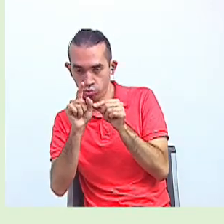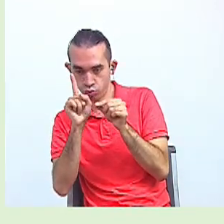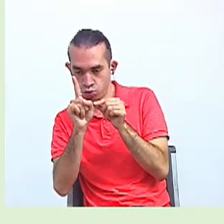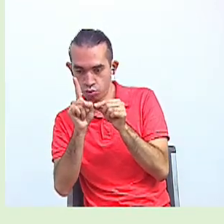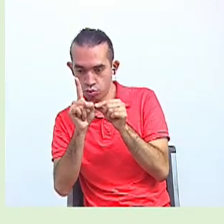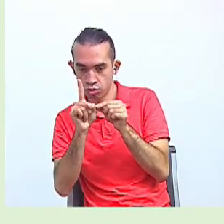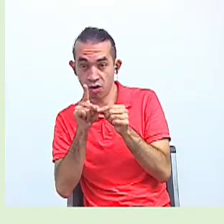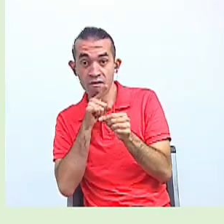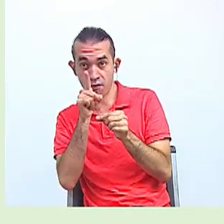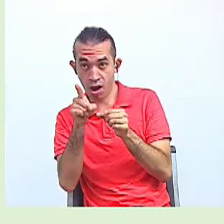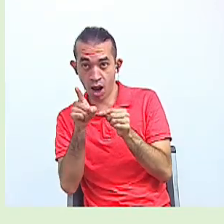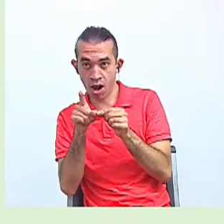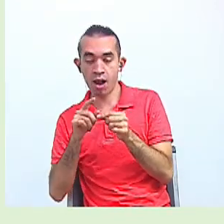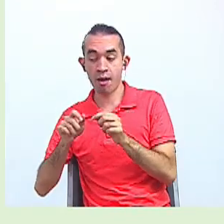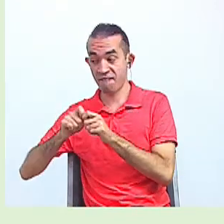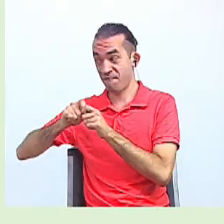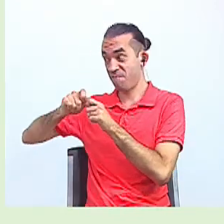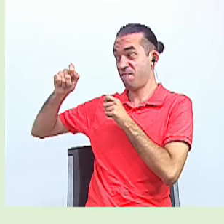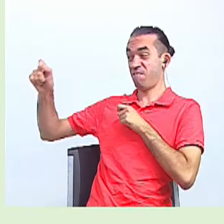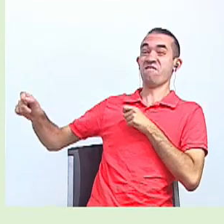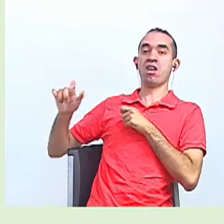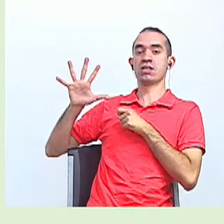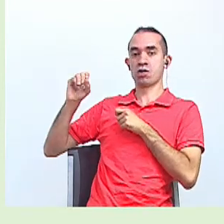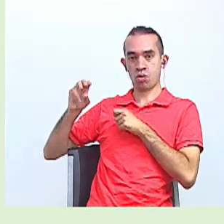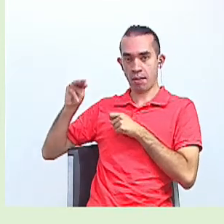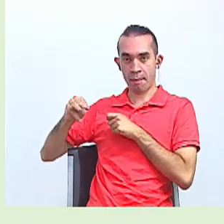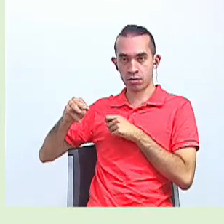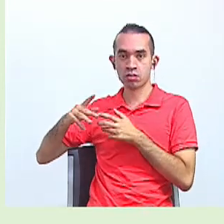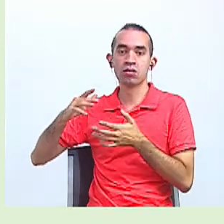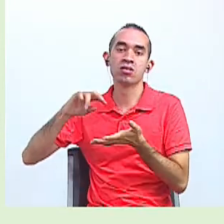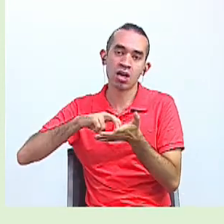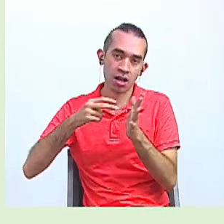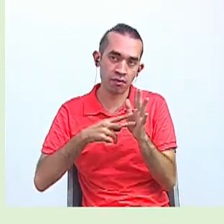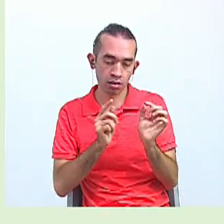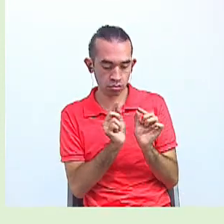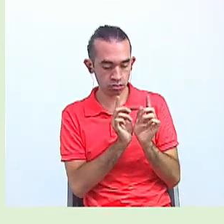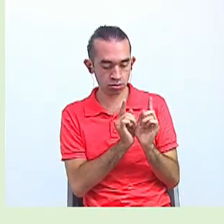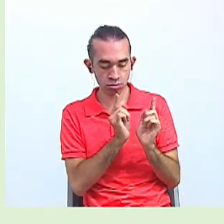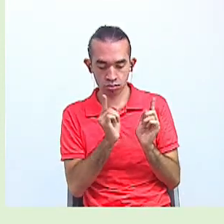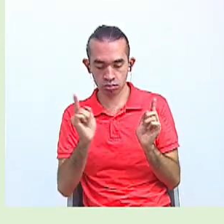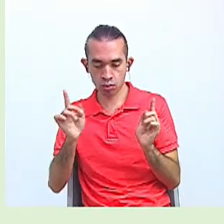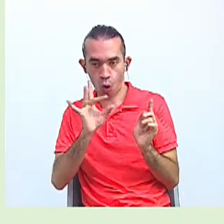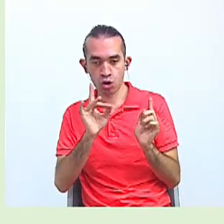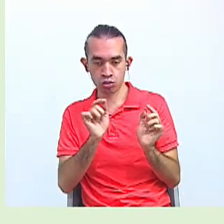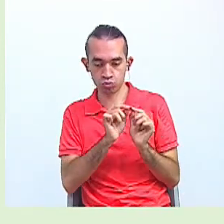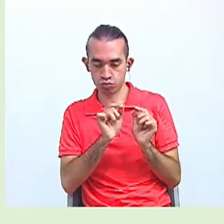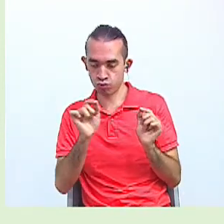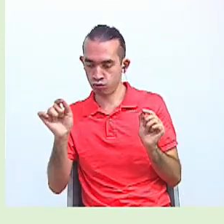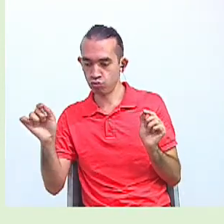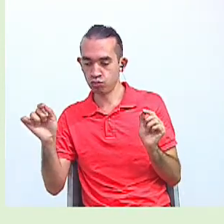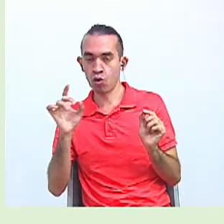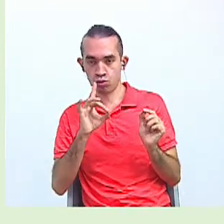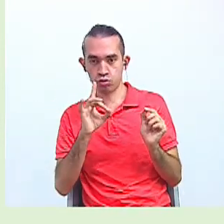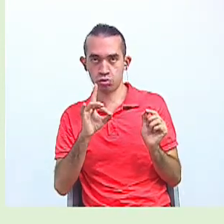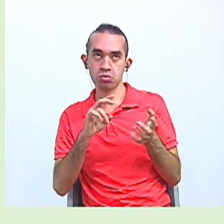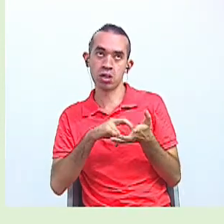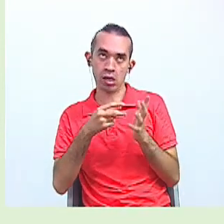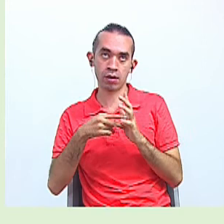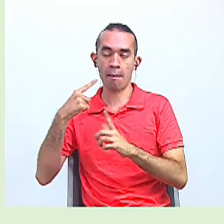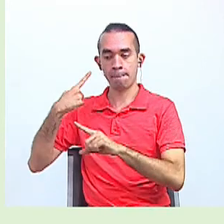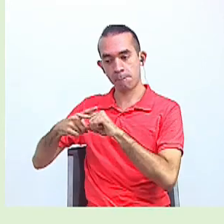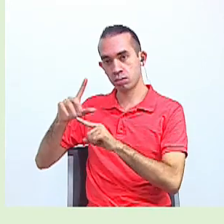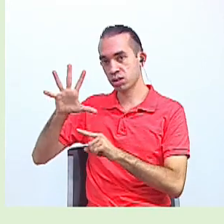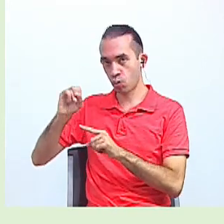tiene un valor de 50 metros. Por eso, si multiplicamos esas 8 unidades en X que realizó Ana en su primer recorrido por